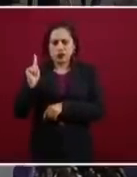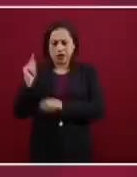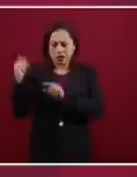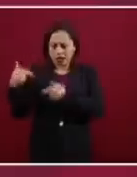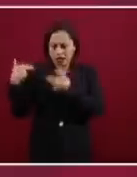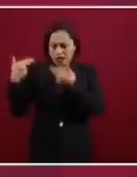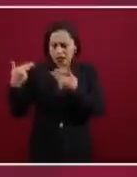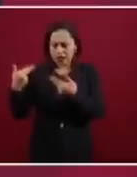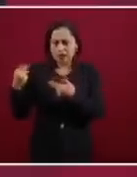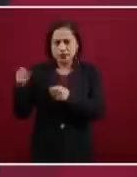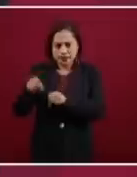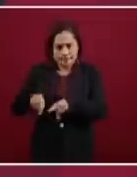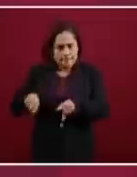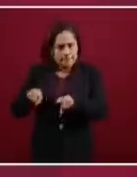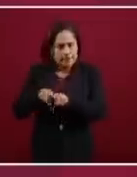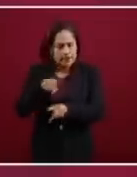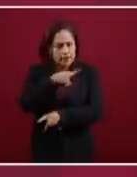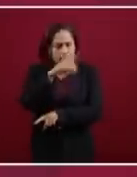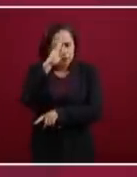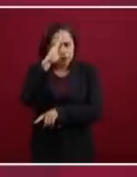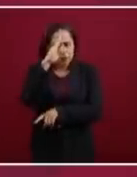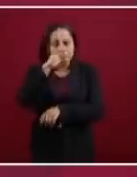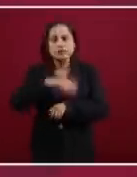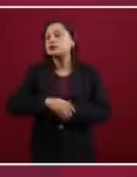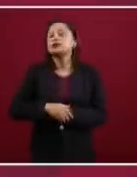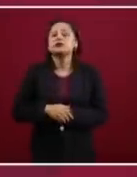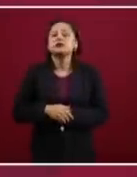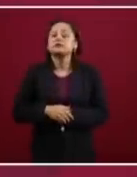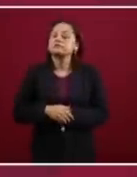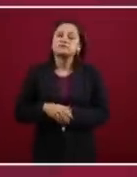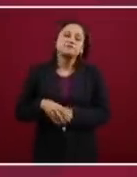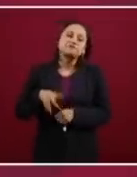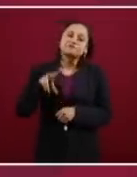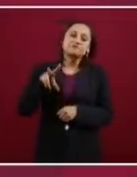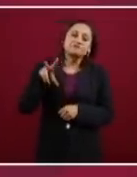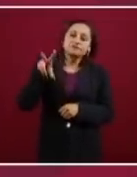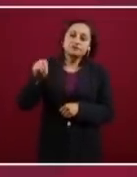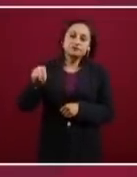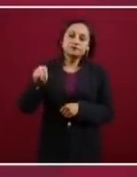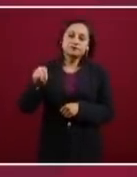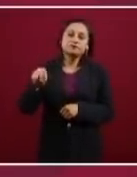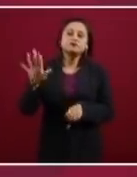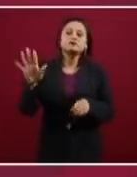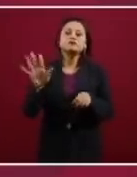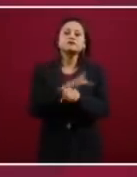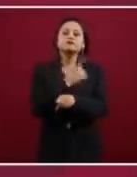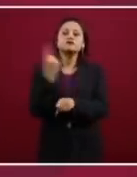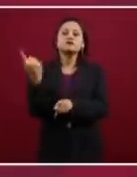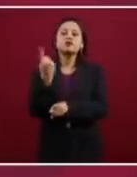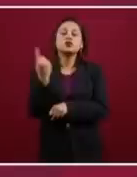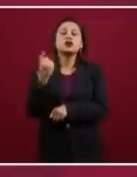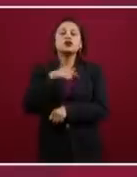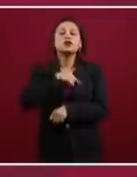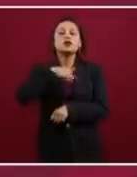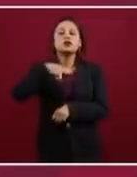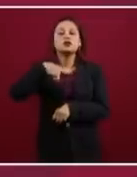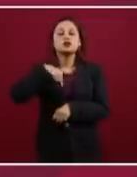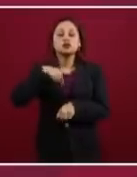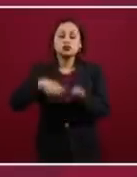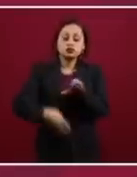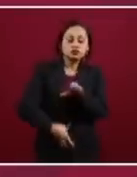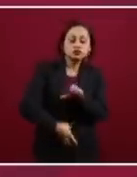aplica este porque nosotros estamos arrancando de raíz la